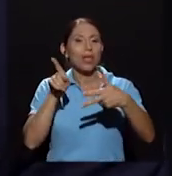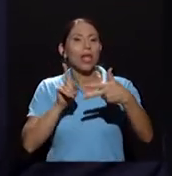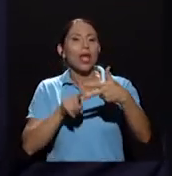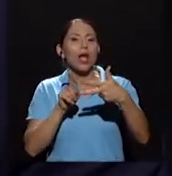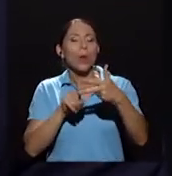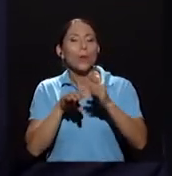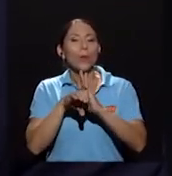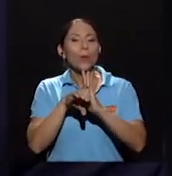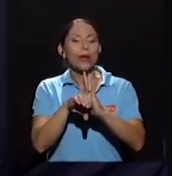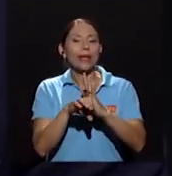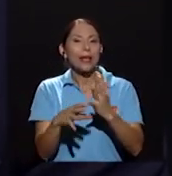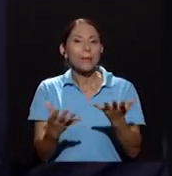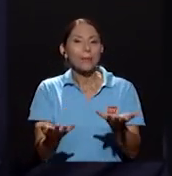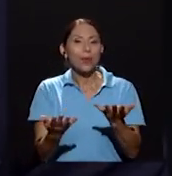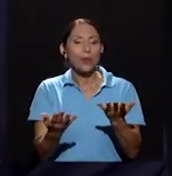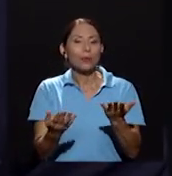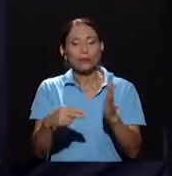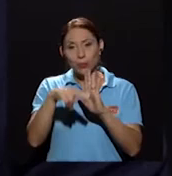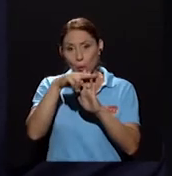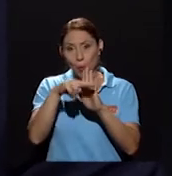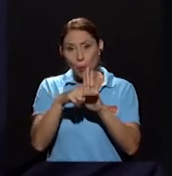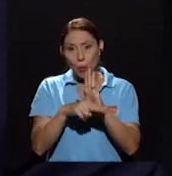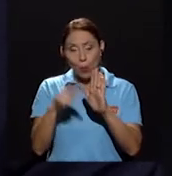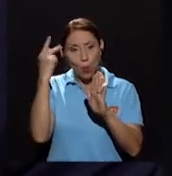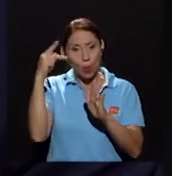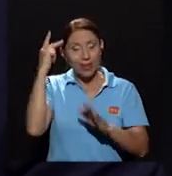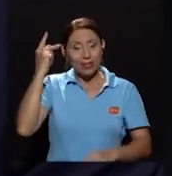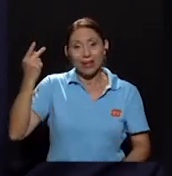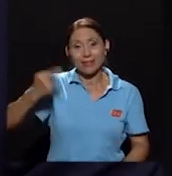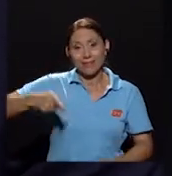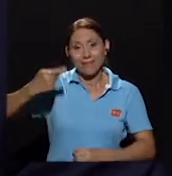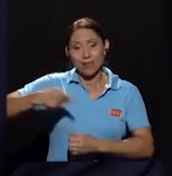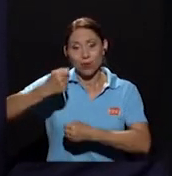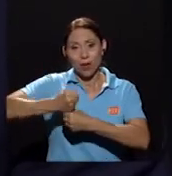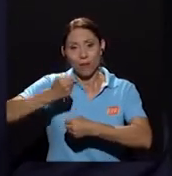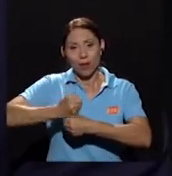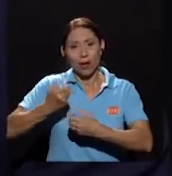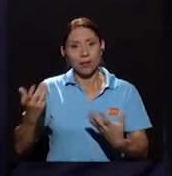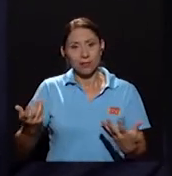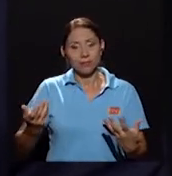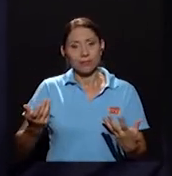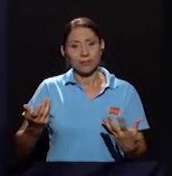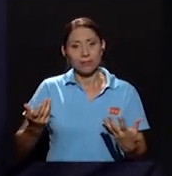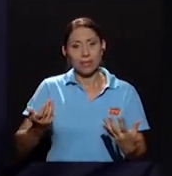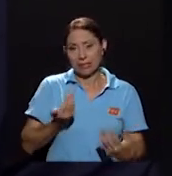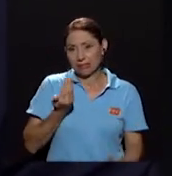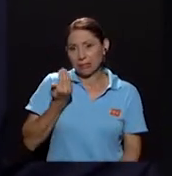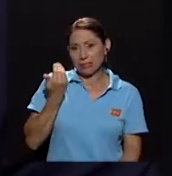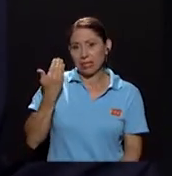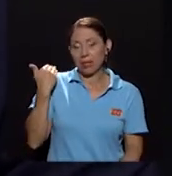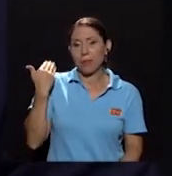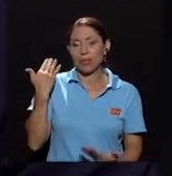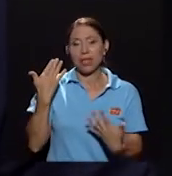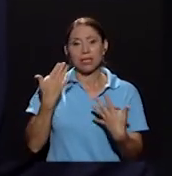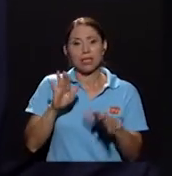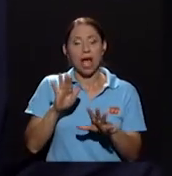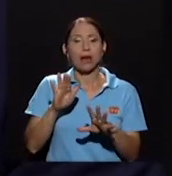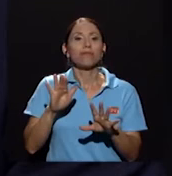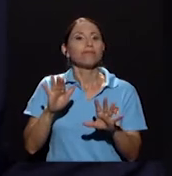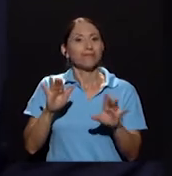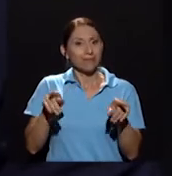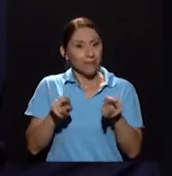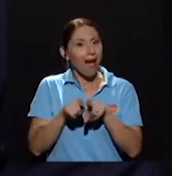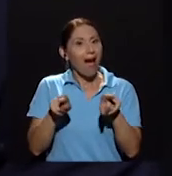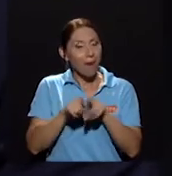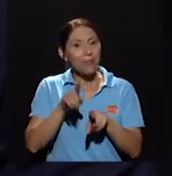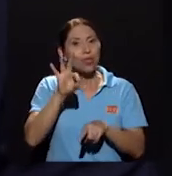ejemplo políticas de riesgos laborales que recientemente han cumplido 90 años